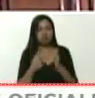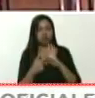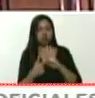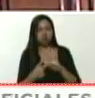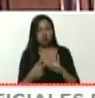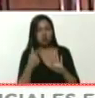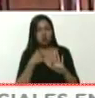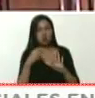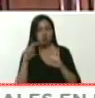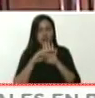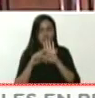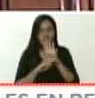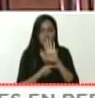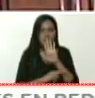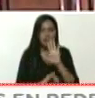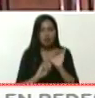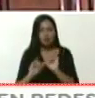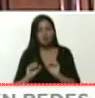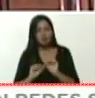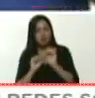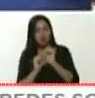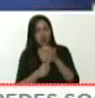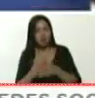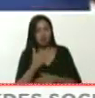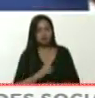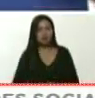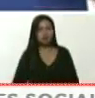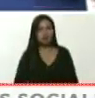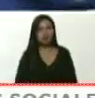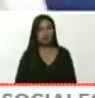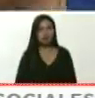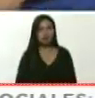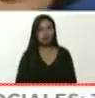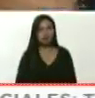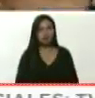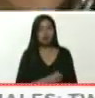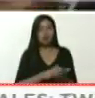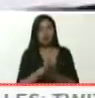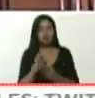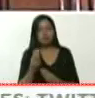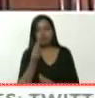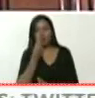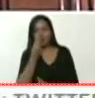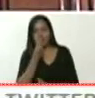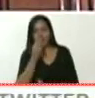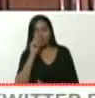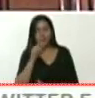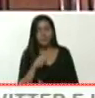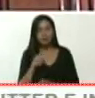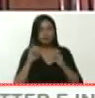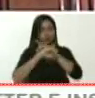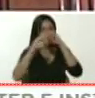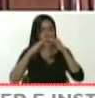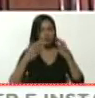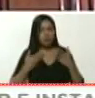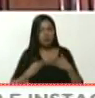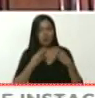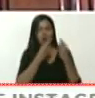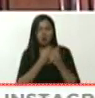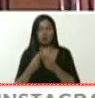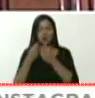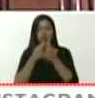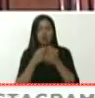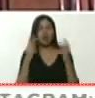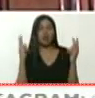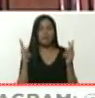están las líneas maestras de avance para la soberanía alimentaria, para la felicidad económica, la